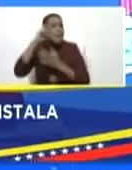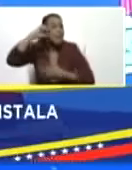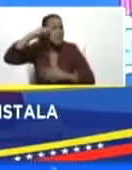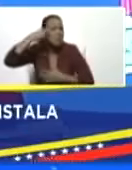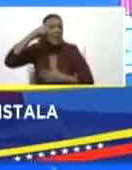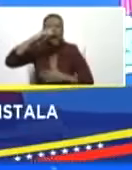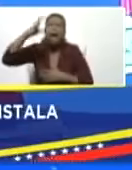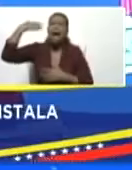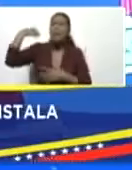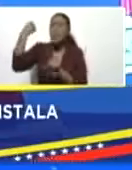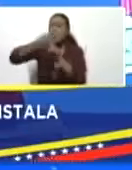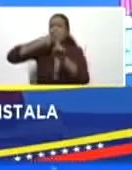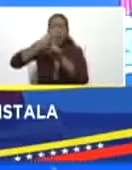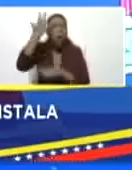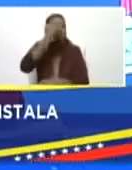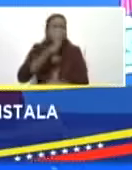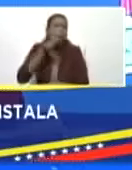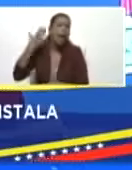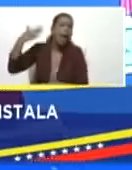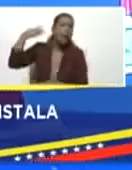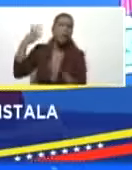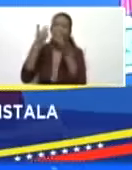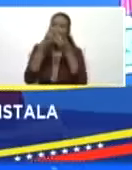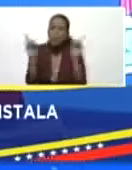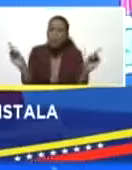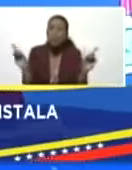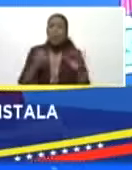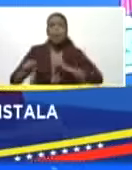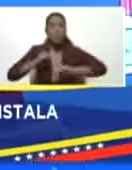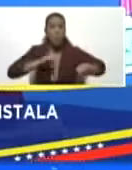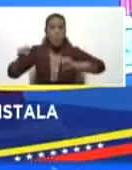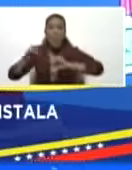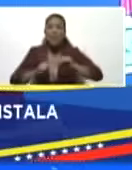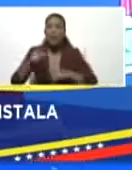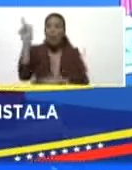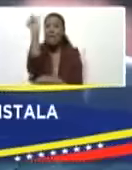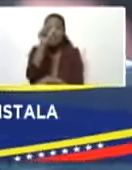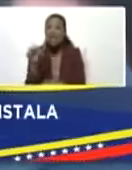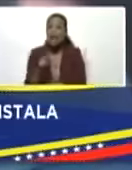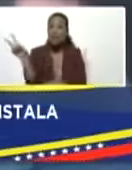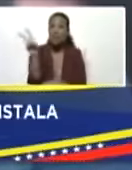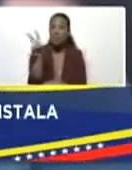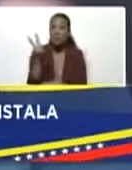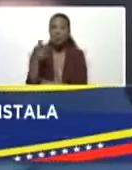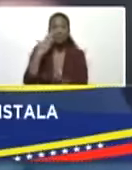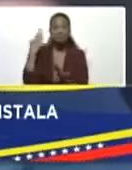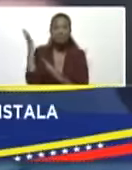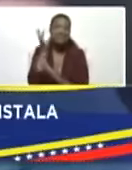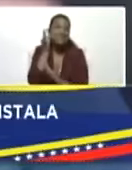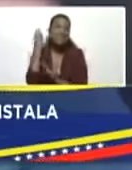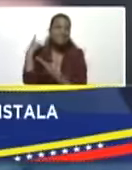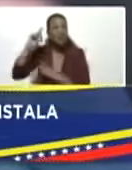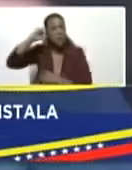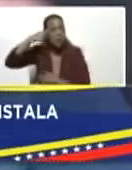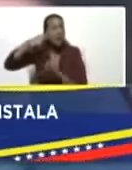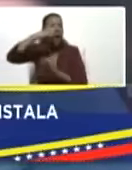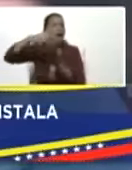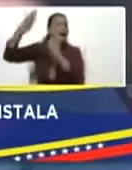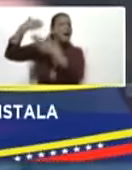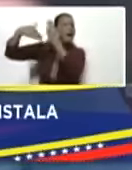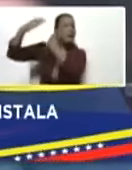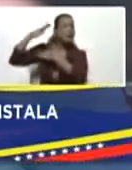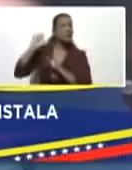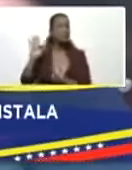nuestros años en la lucha por la democratización del movimiento sindical venezolano. María Cristina, ¿te acuerdas?